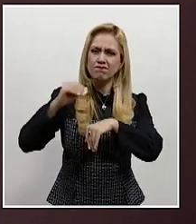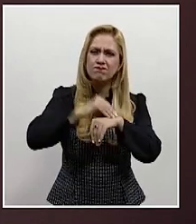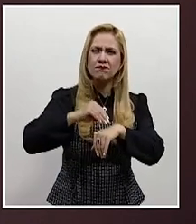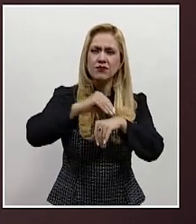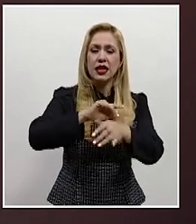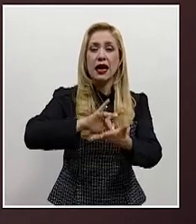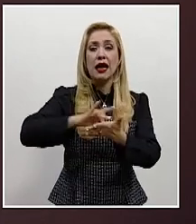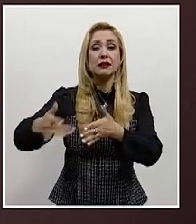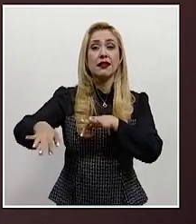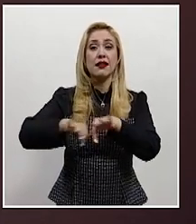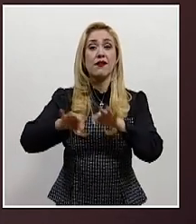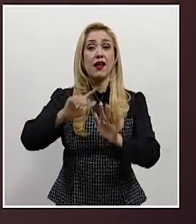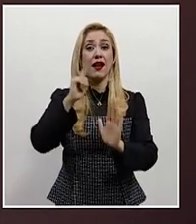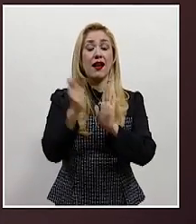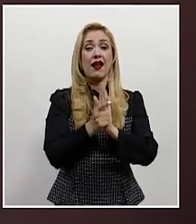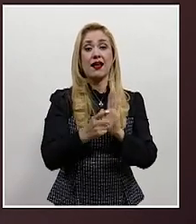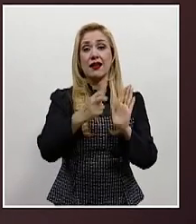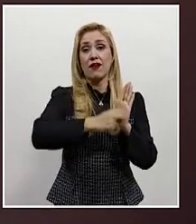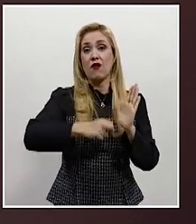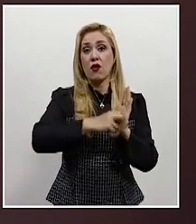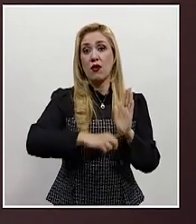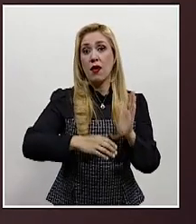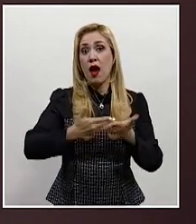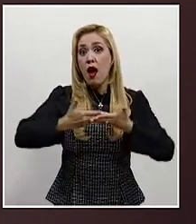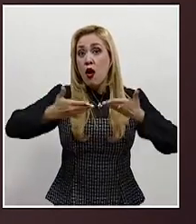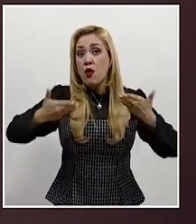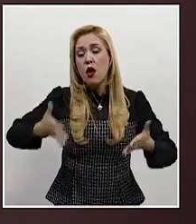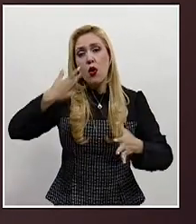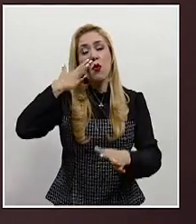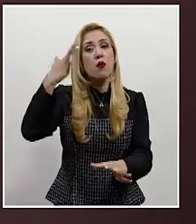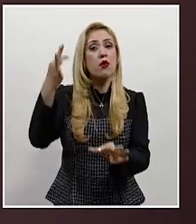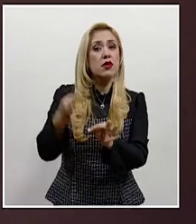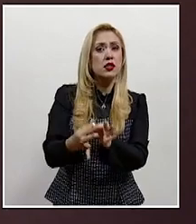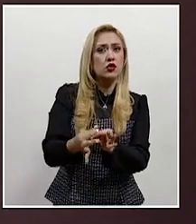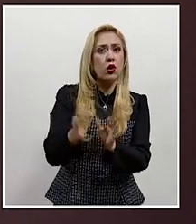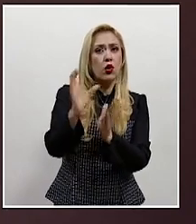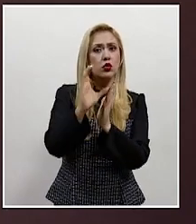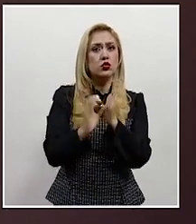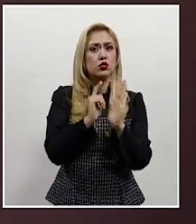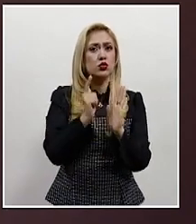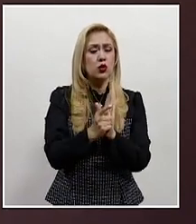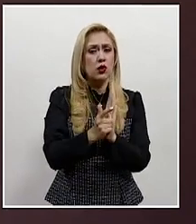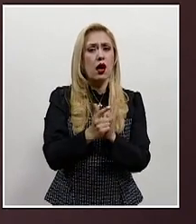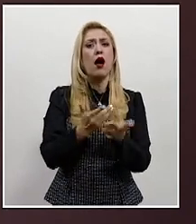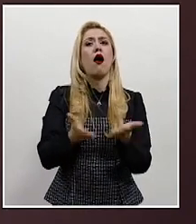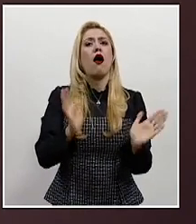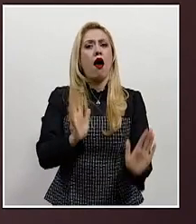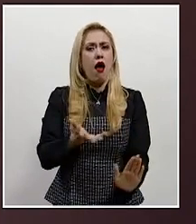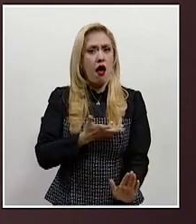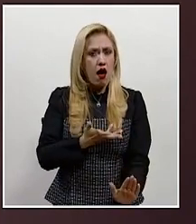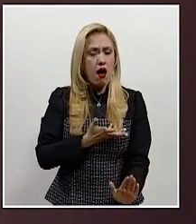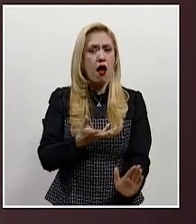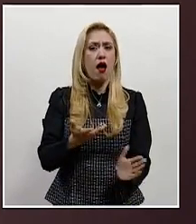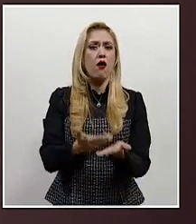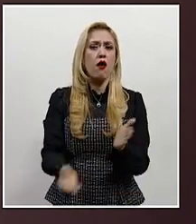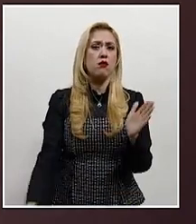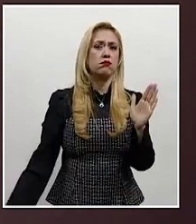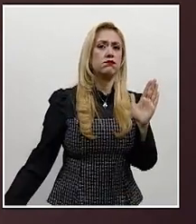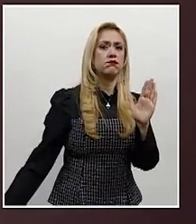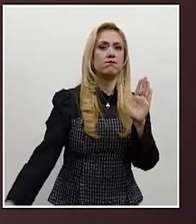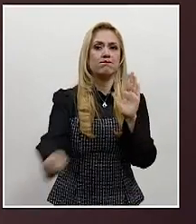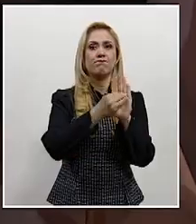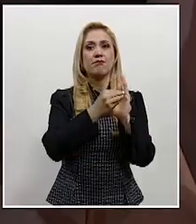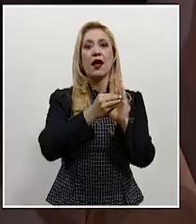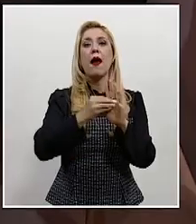laboral es sobre todo un compromiso constitucional. Ahora ya lo tenemos elevado a un principio